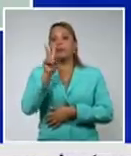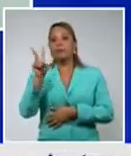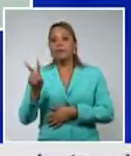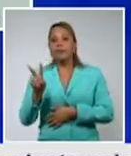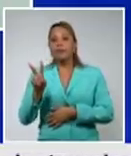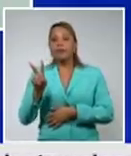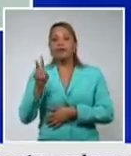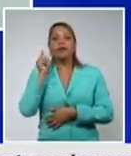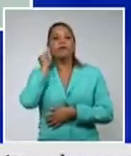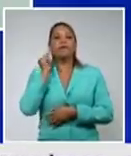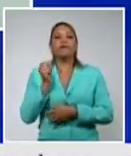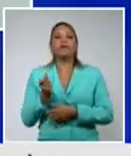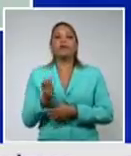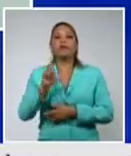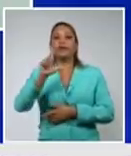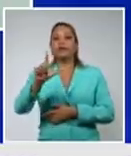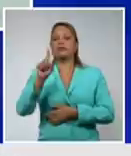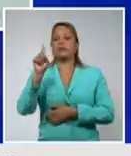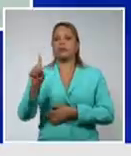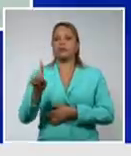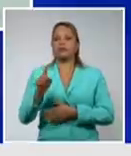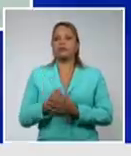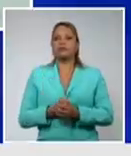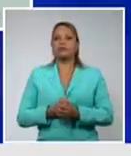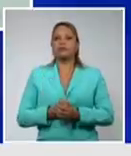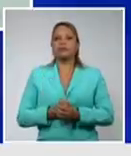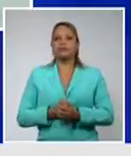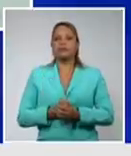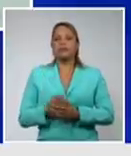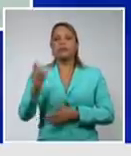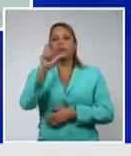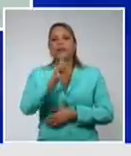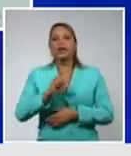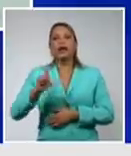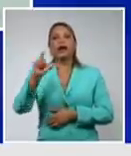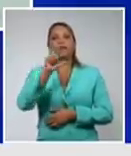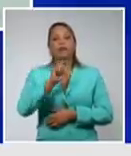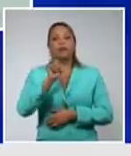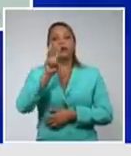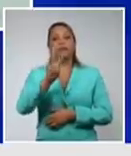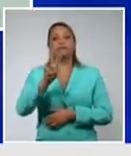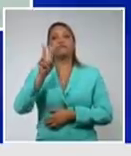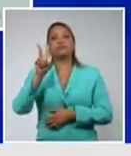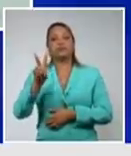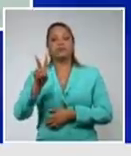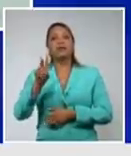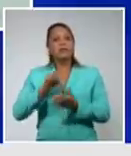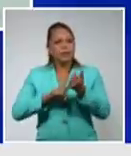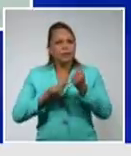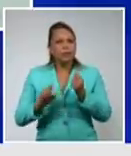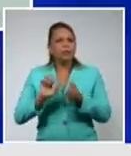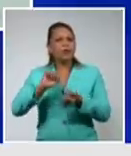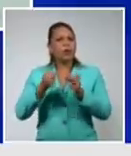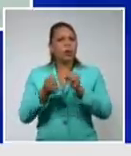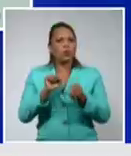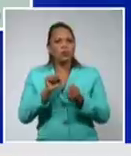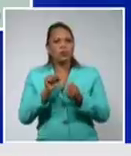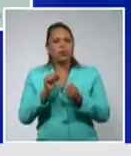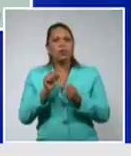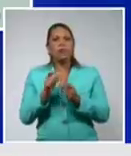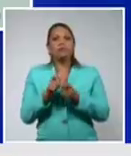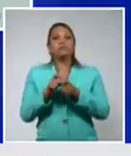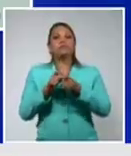con 1. Camagüey, provincia que tenía control, que ha ido incrementando el número de